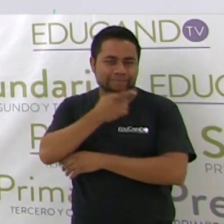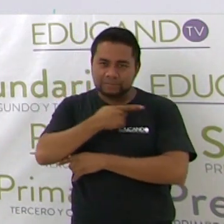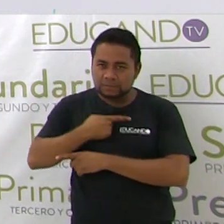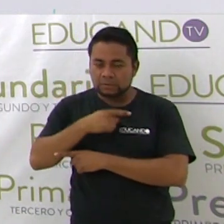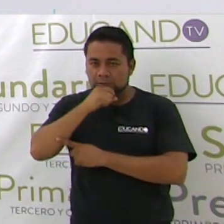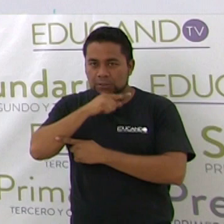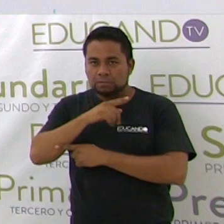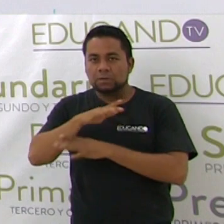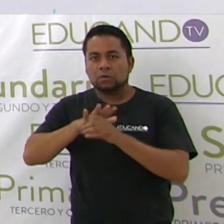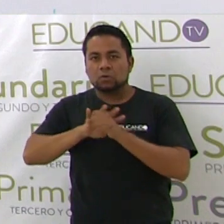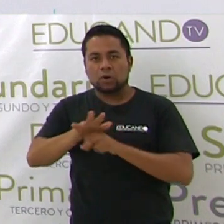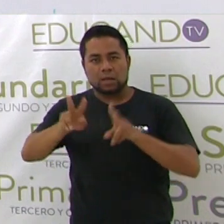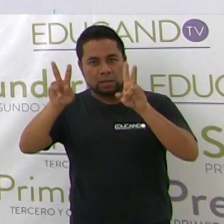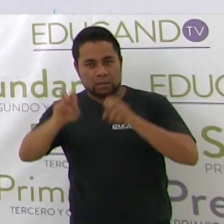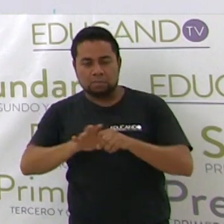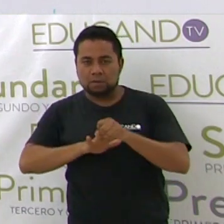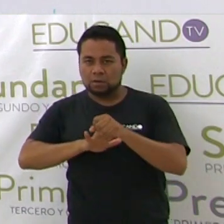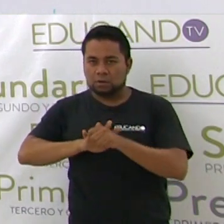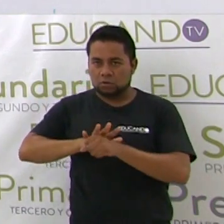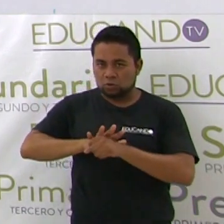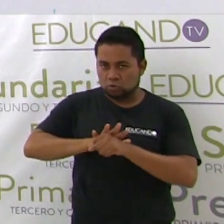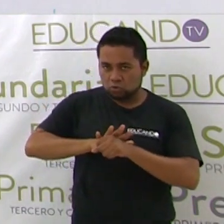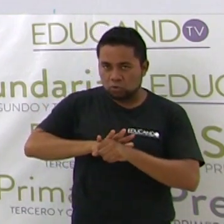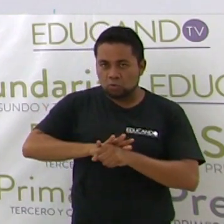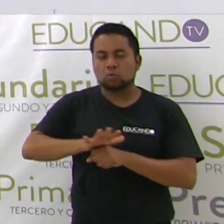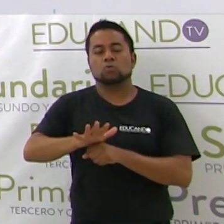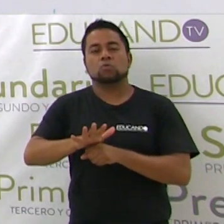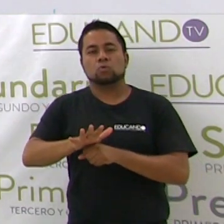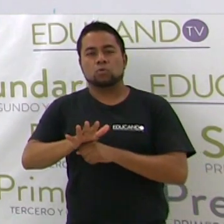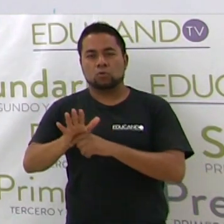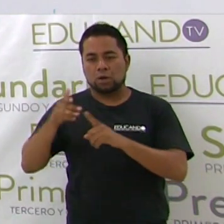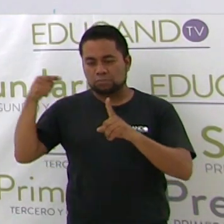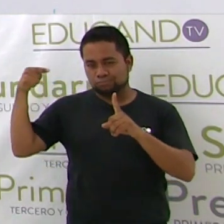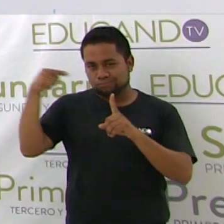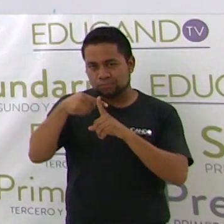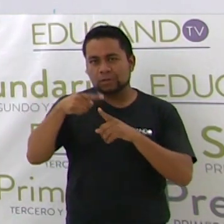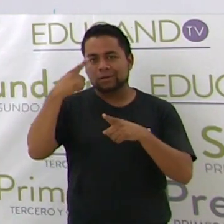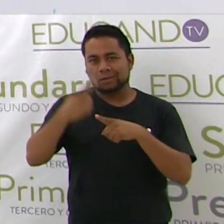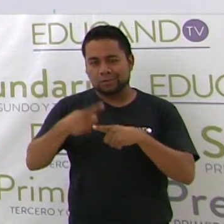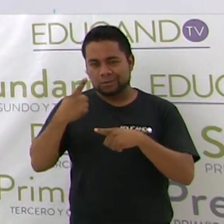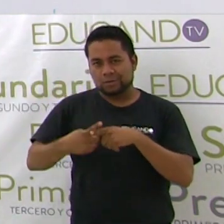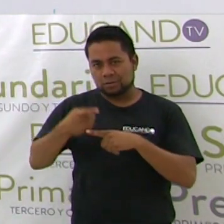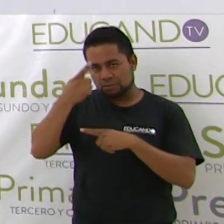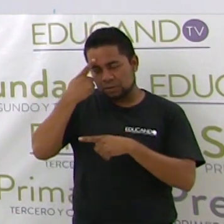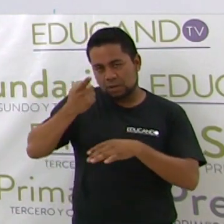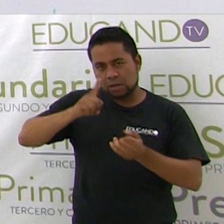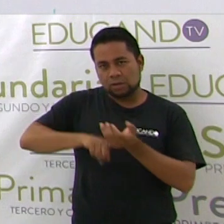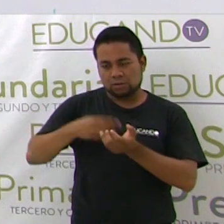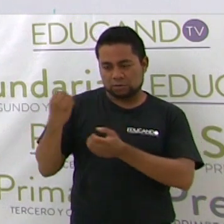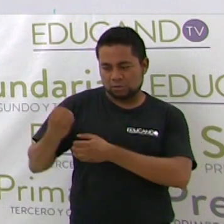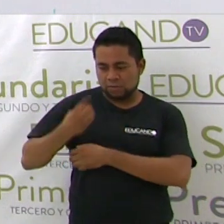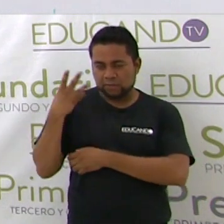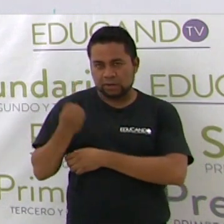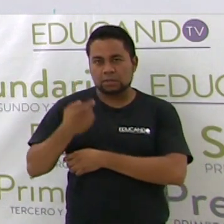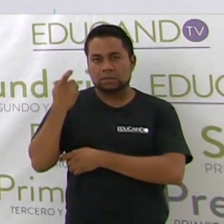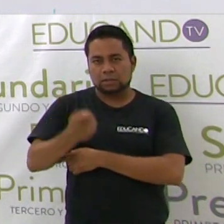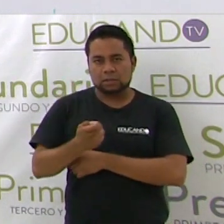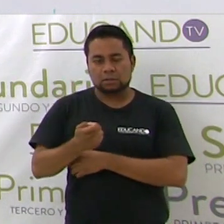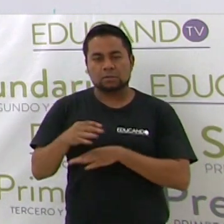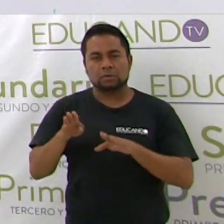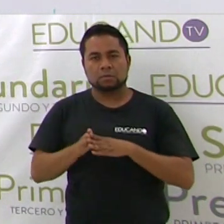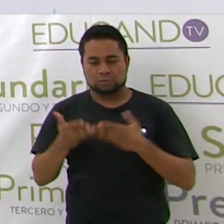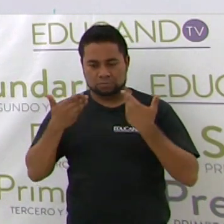que presentar el tema, los propósitos y quiénes somos nosotros los que vamos a hablar en esta conferencia. Hablar de